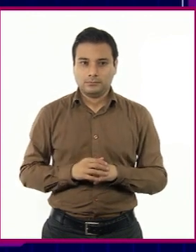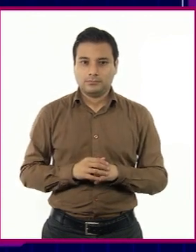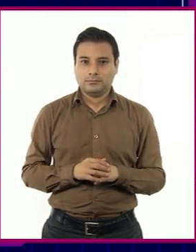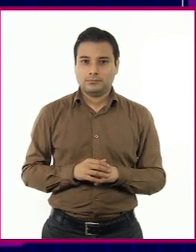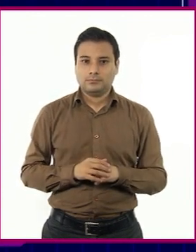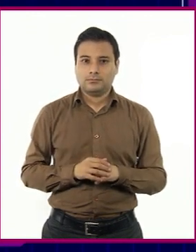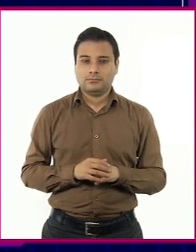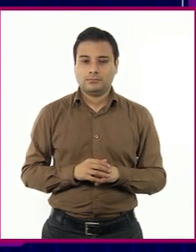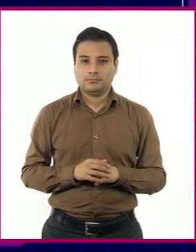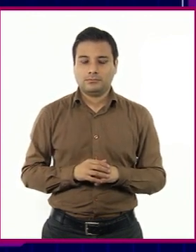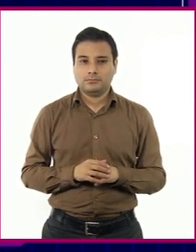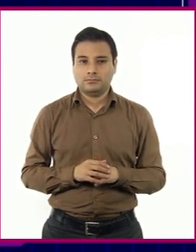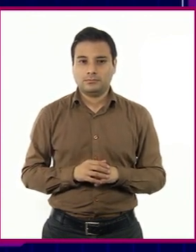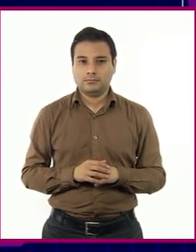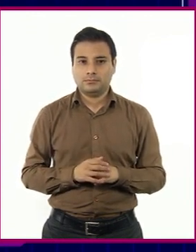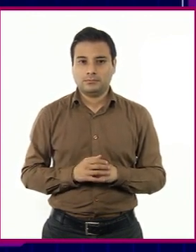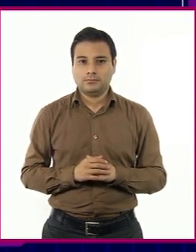menos